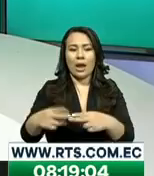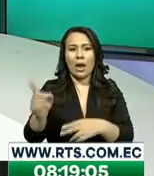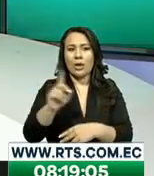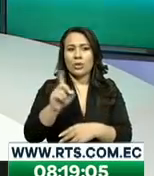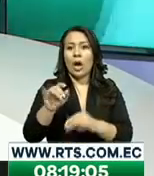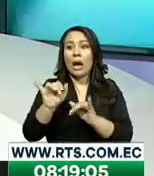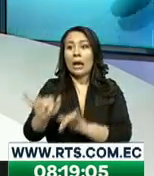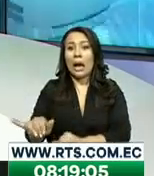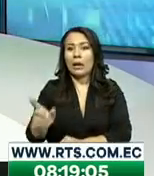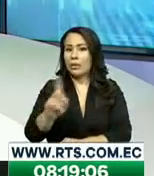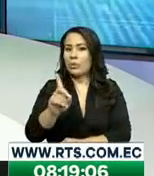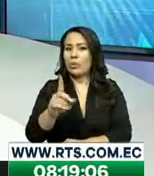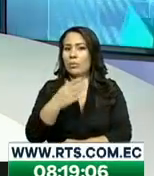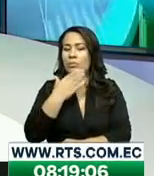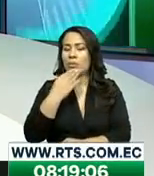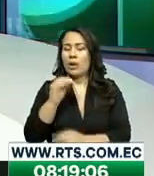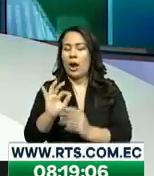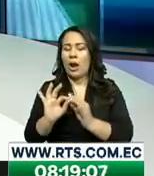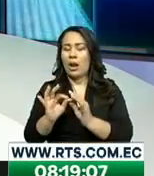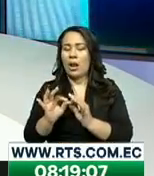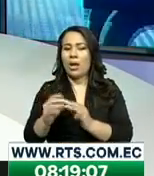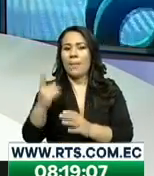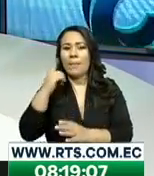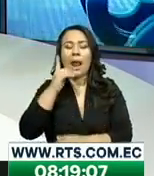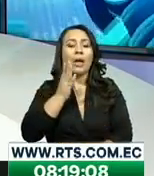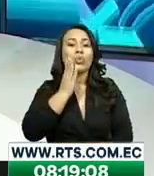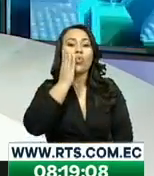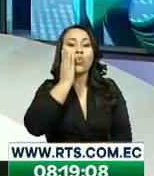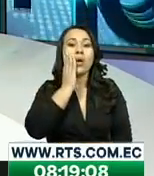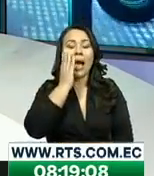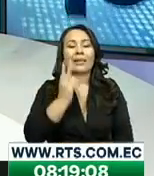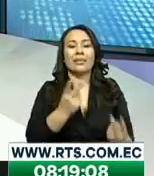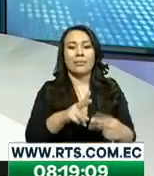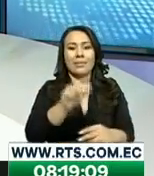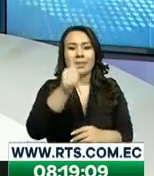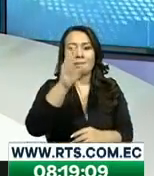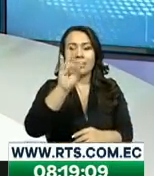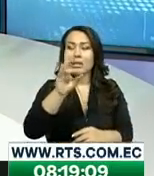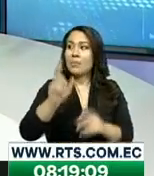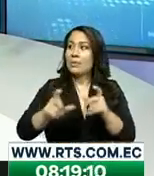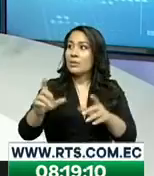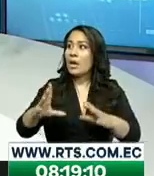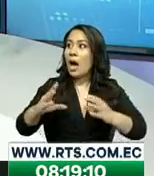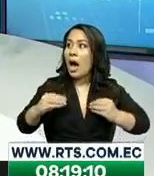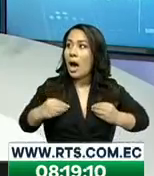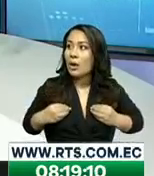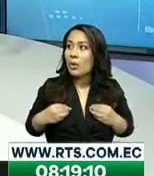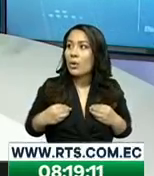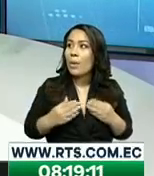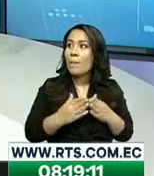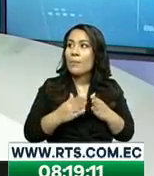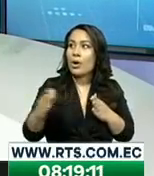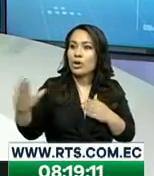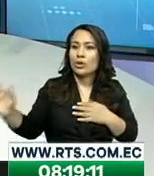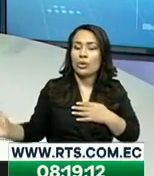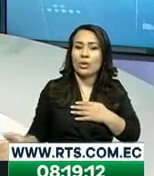de permanencia, mientras que desde Tulcán, 17 extranjeros se acogieron al plan retorno.